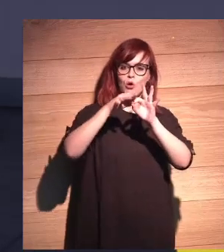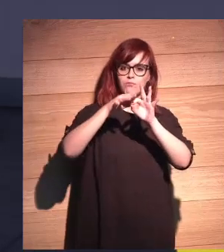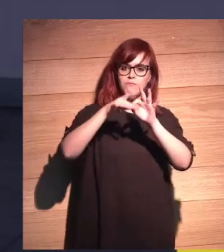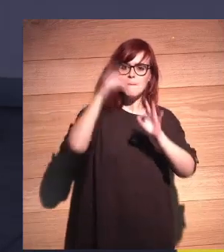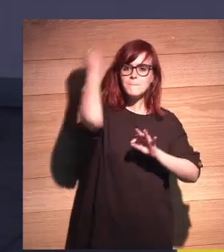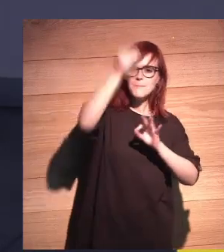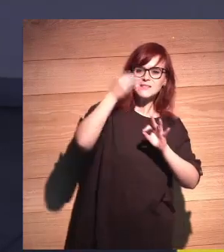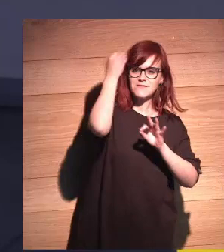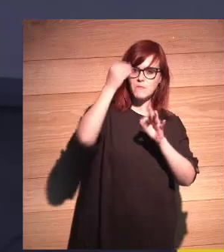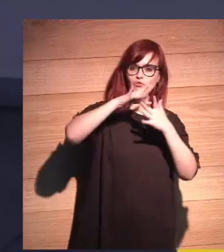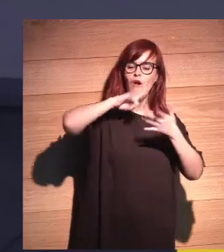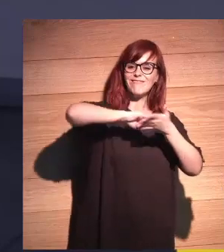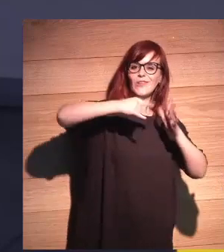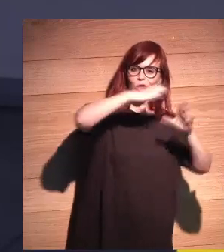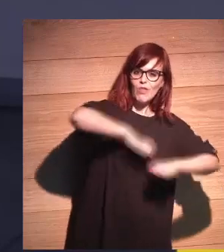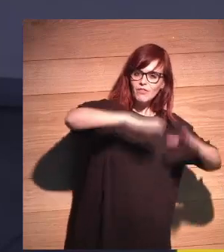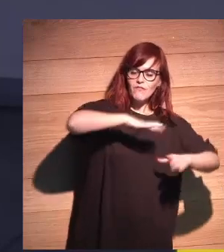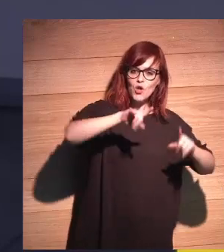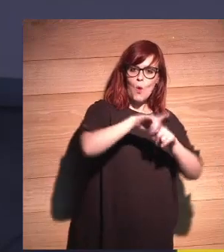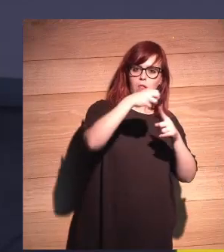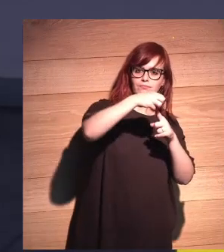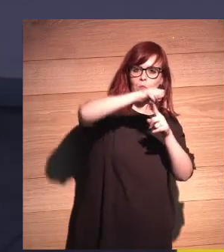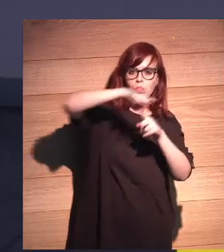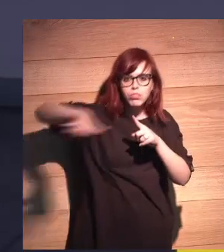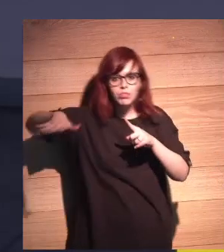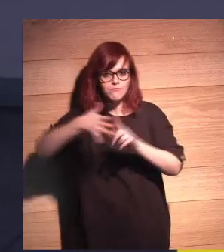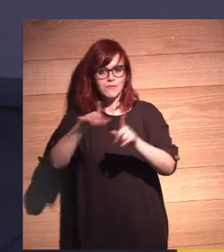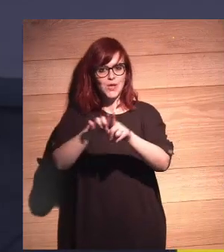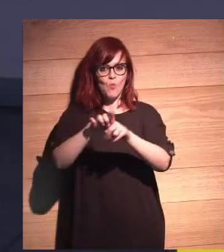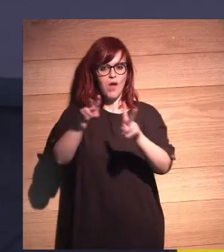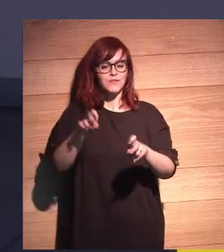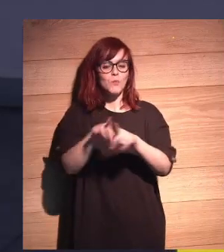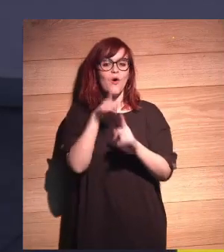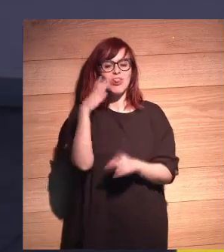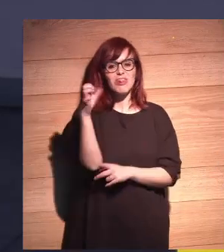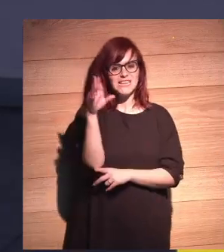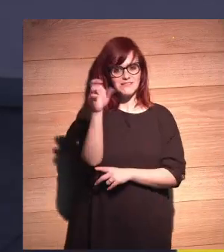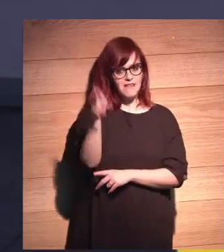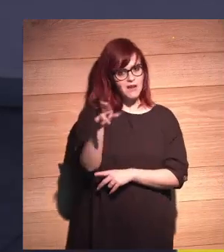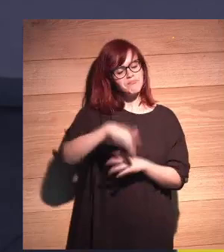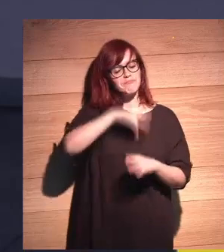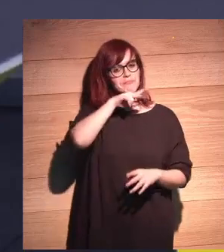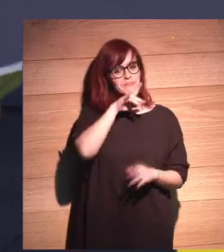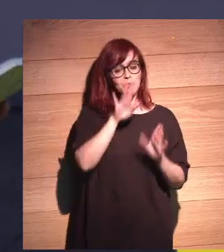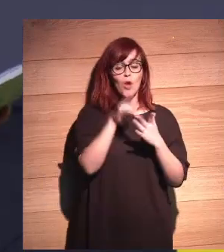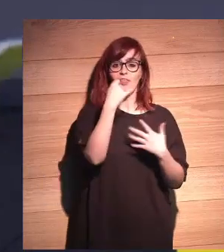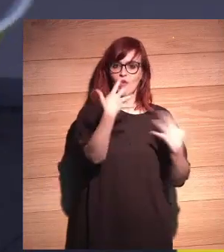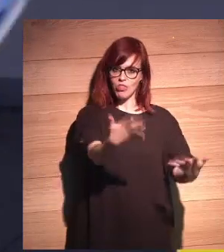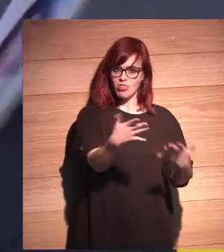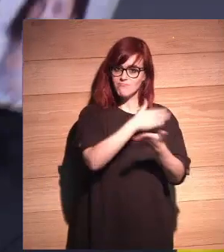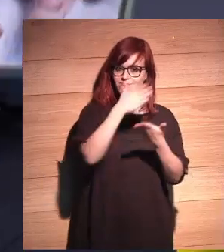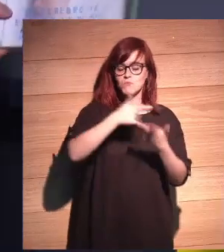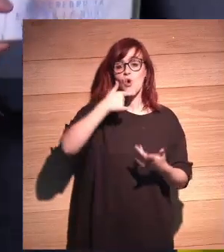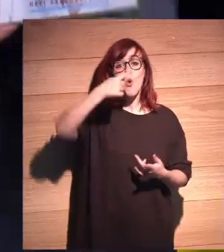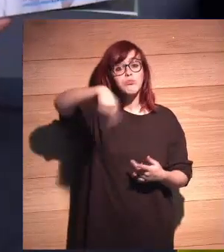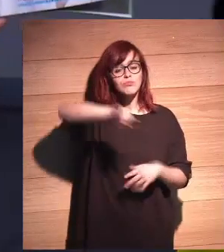pensamiento tecnocientífico tan necesario, como recordaba César en su intervención. En esta ocasión, con el 110, pues se